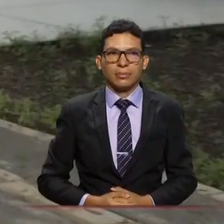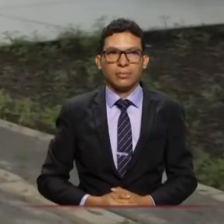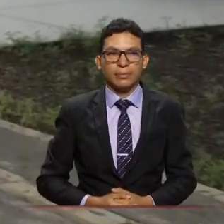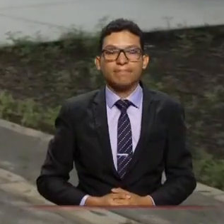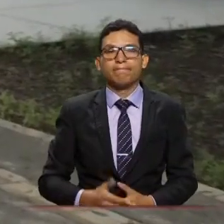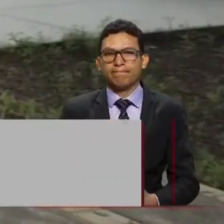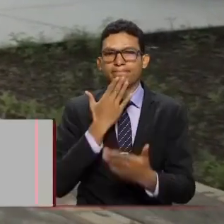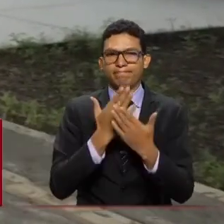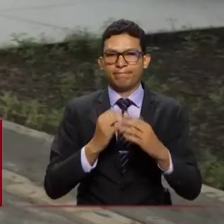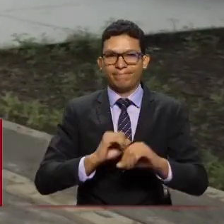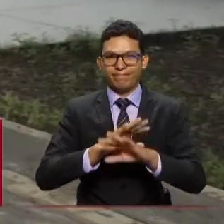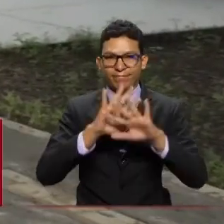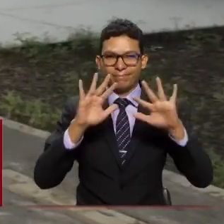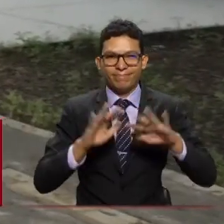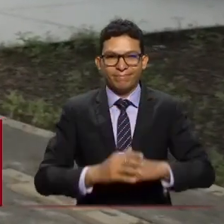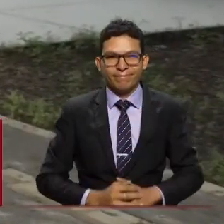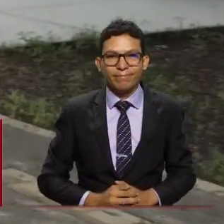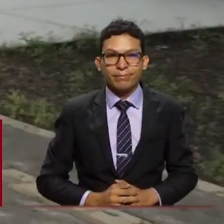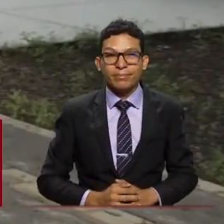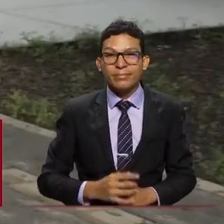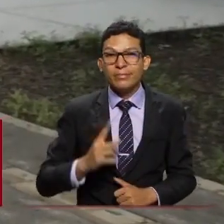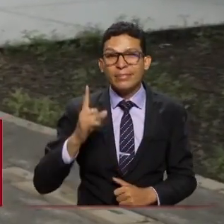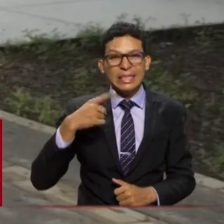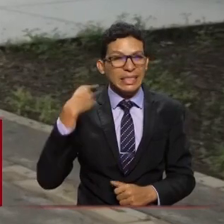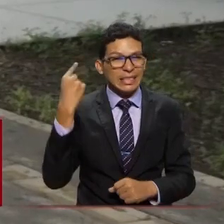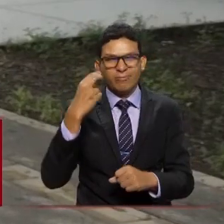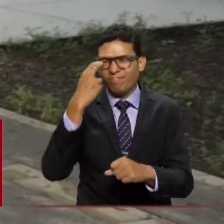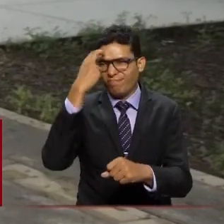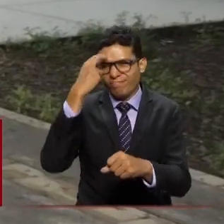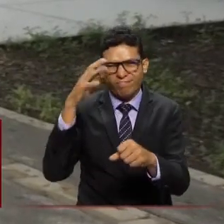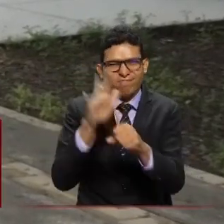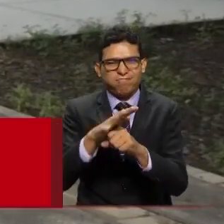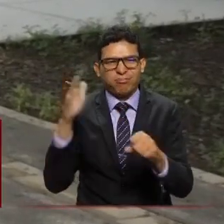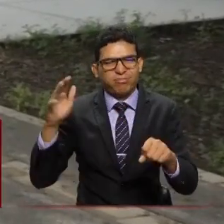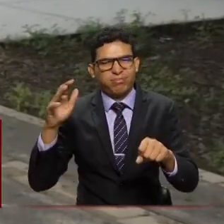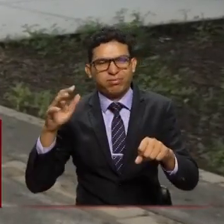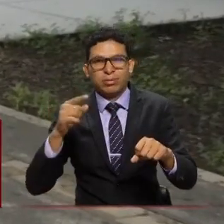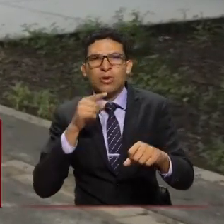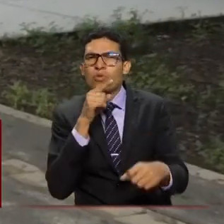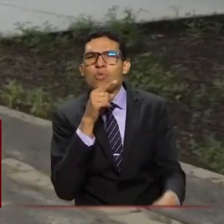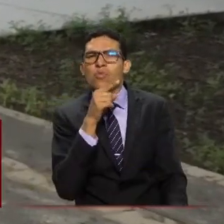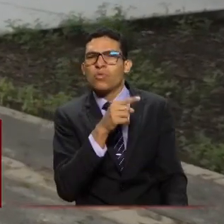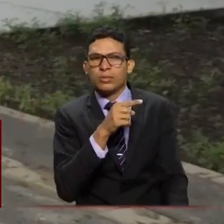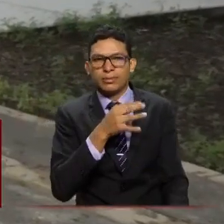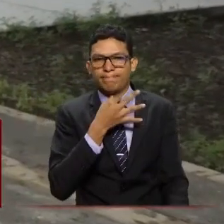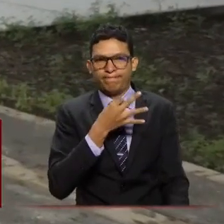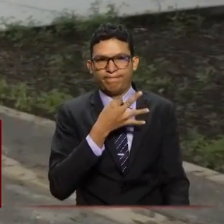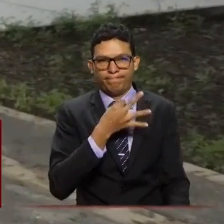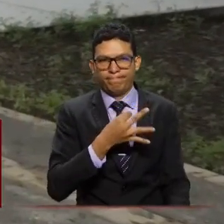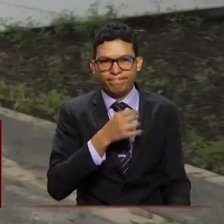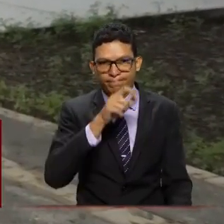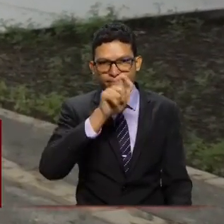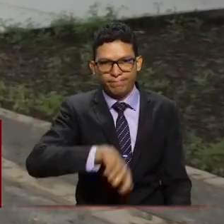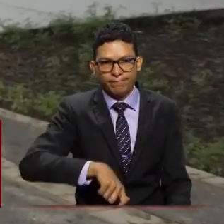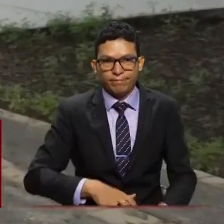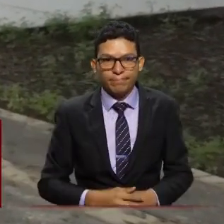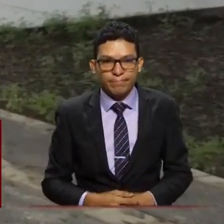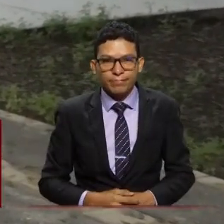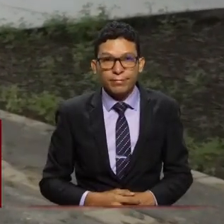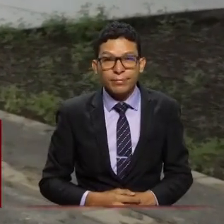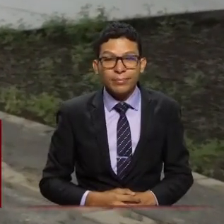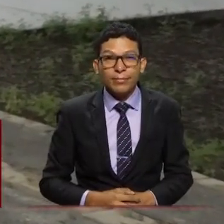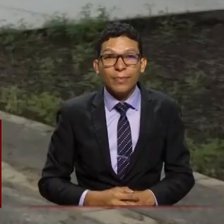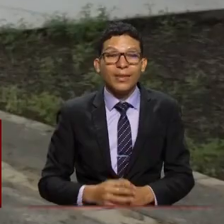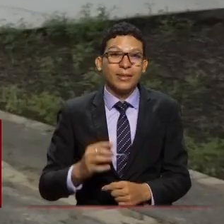Muy buenos días. Indignación total contra este humorista. Inicialmente en las redes